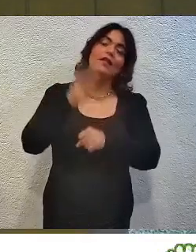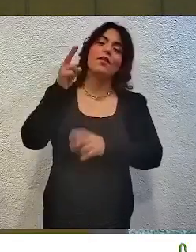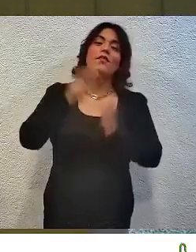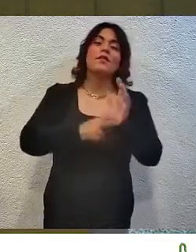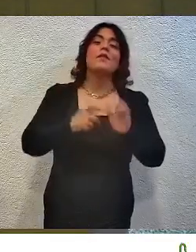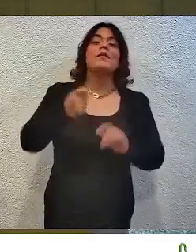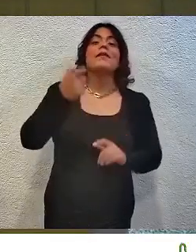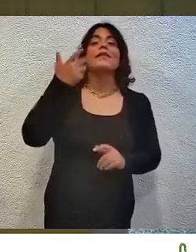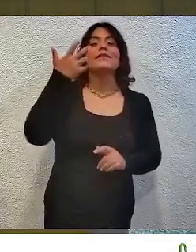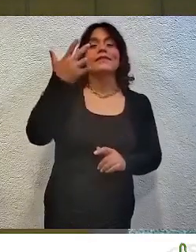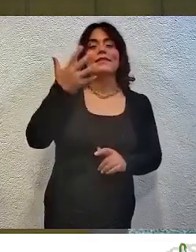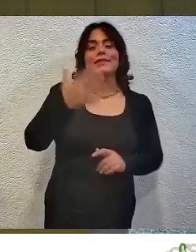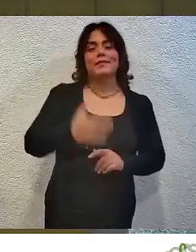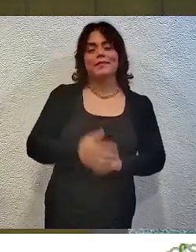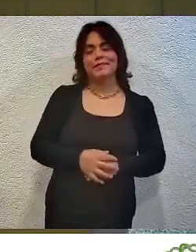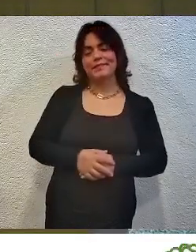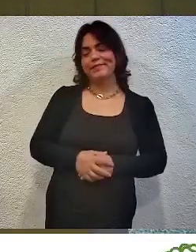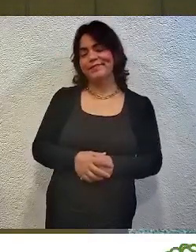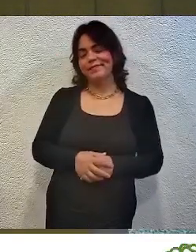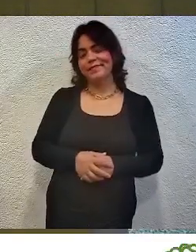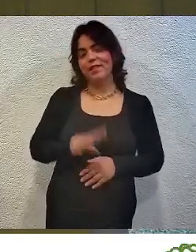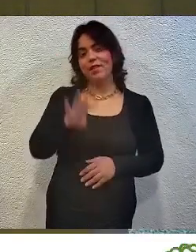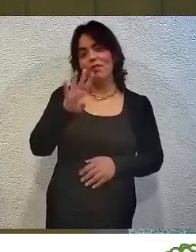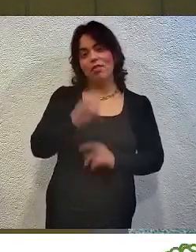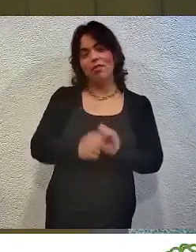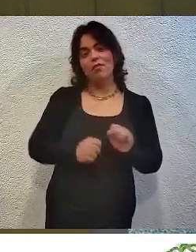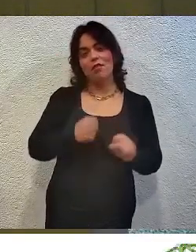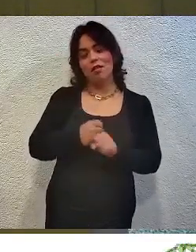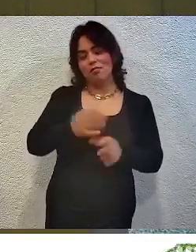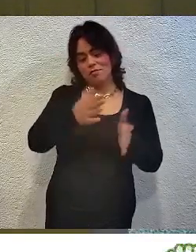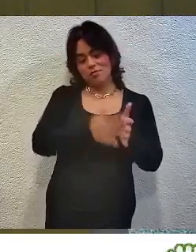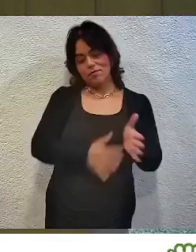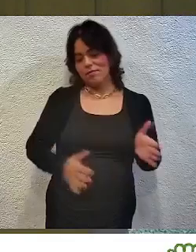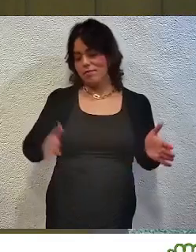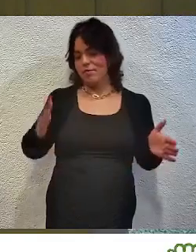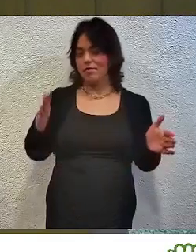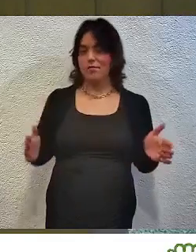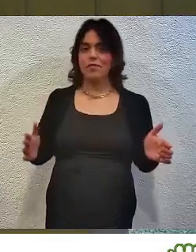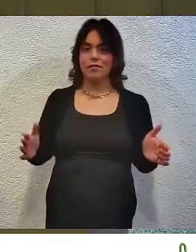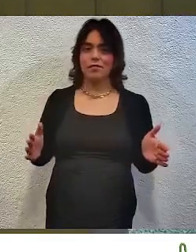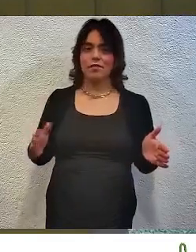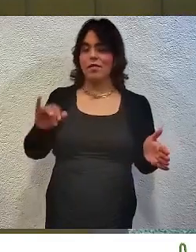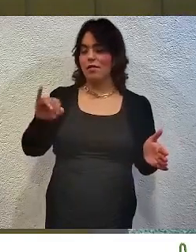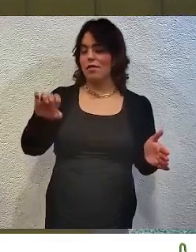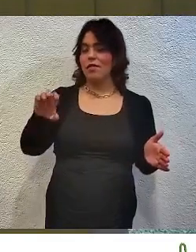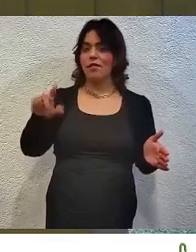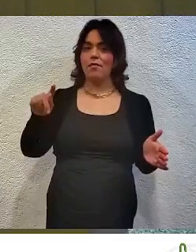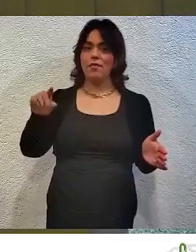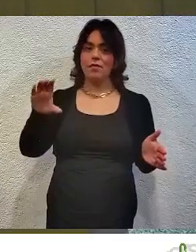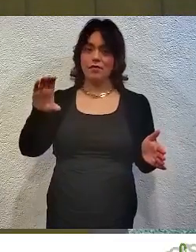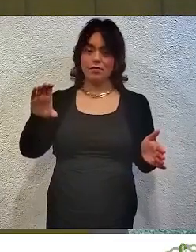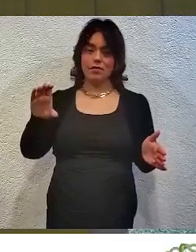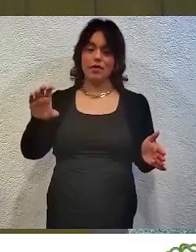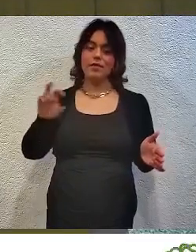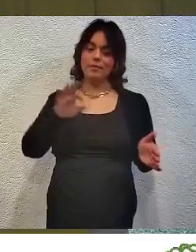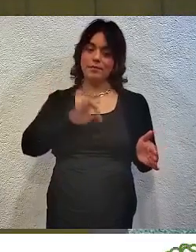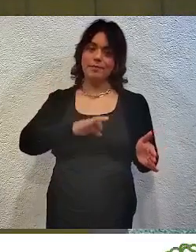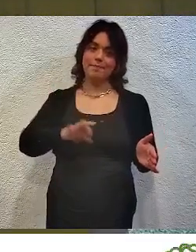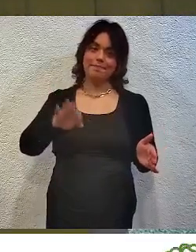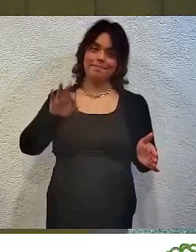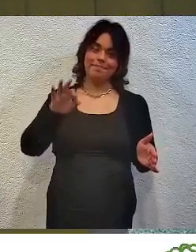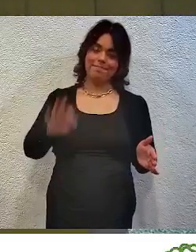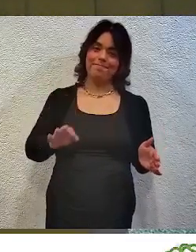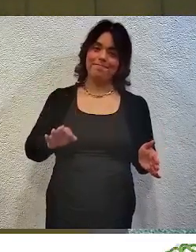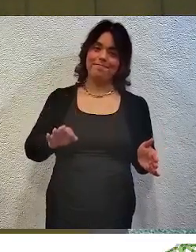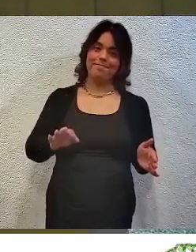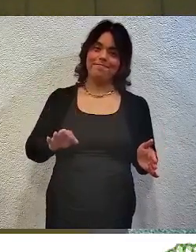decir, transcurrieron 4 años para que el Instituto Electoral pudiese realizar